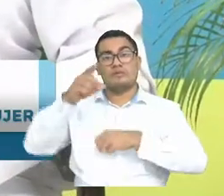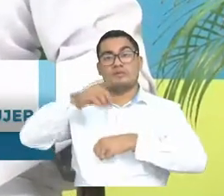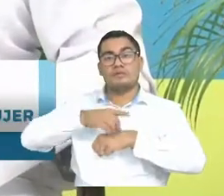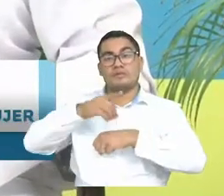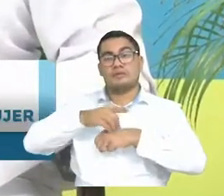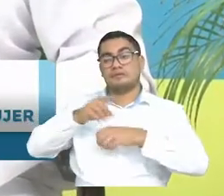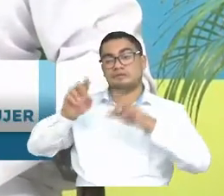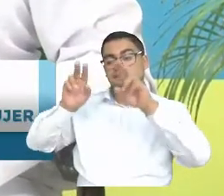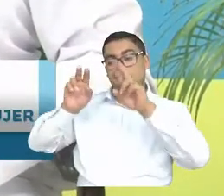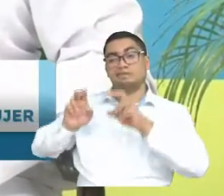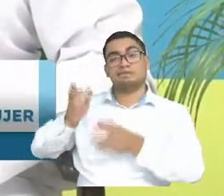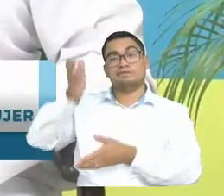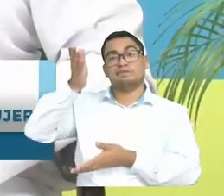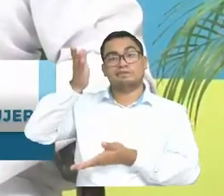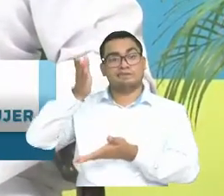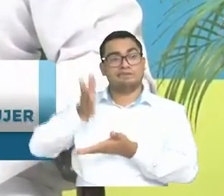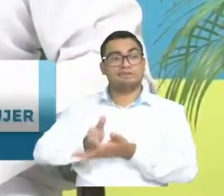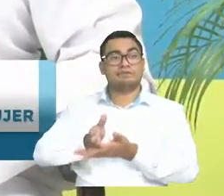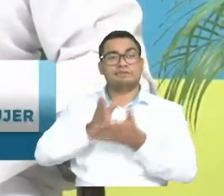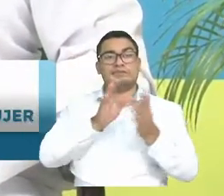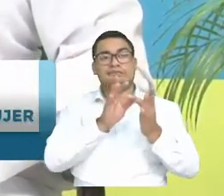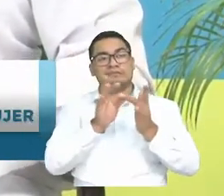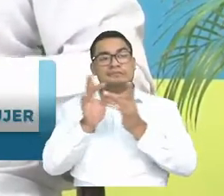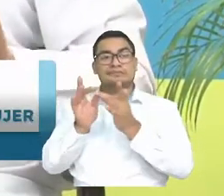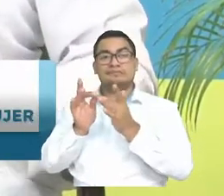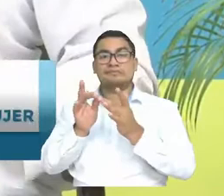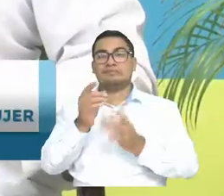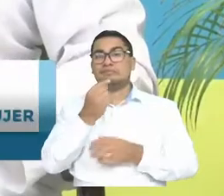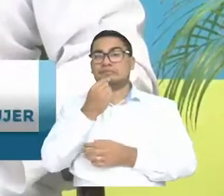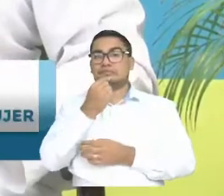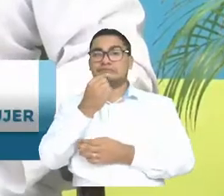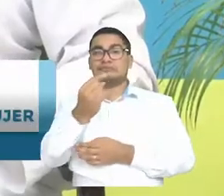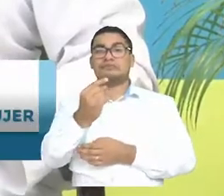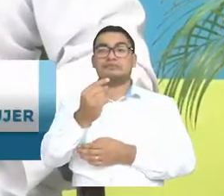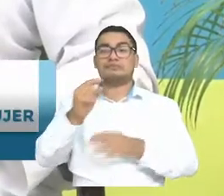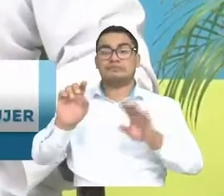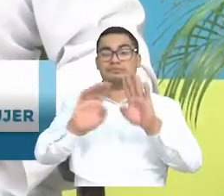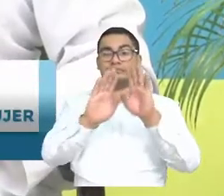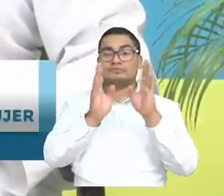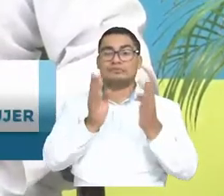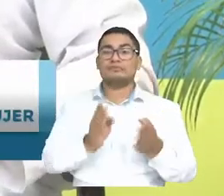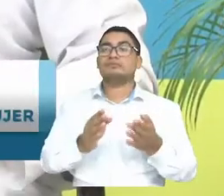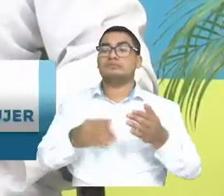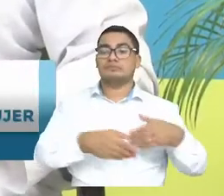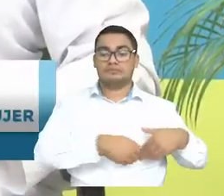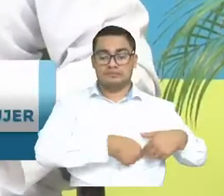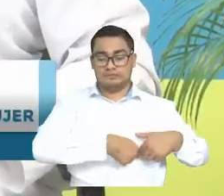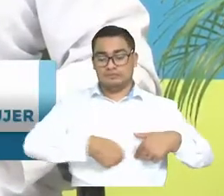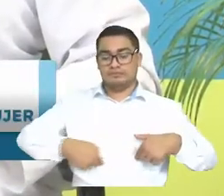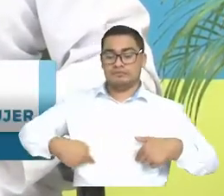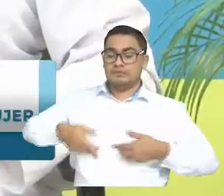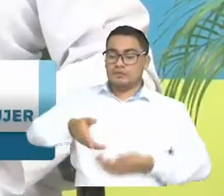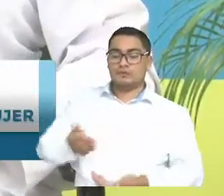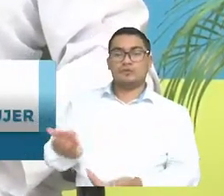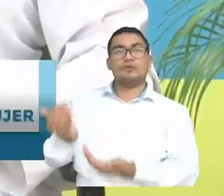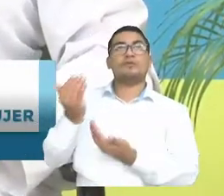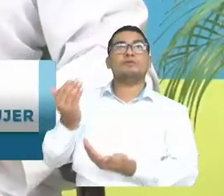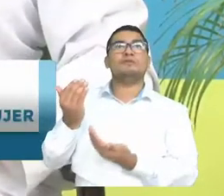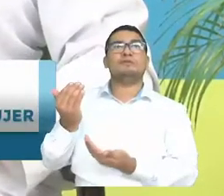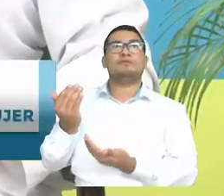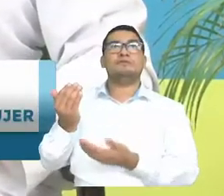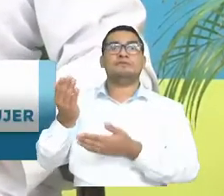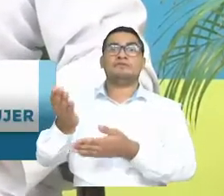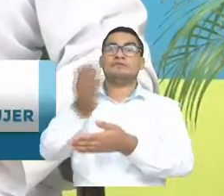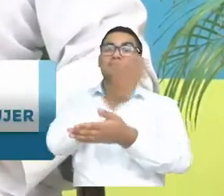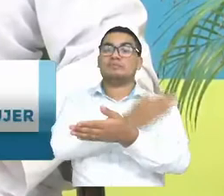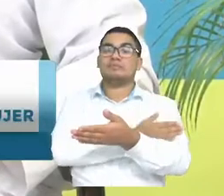la decisión, ¿verdad? El especialista en todo caso, si a la mujer se le va a practicar una cesárea con anticipación.